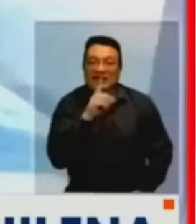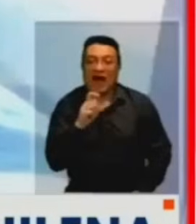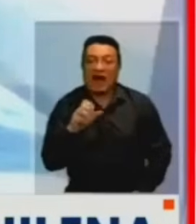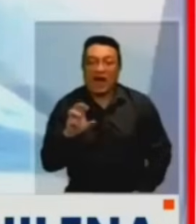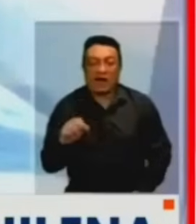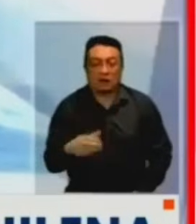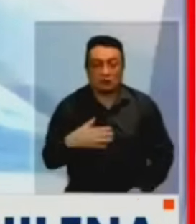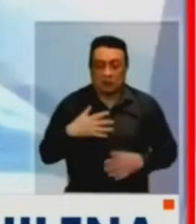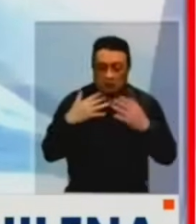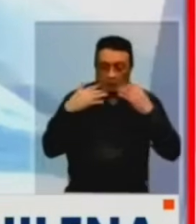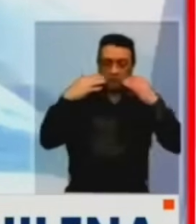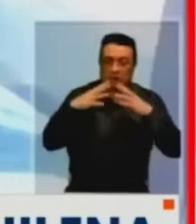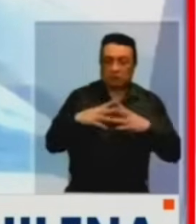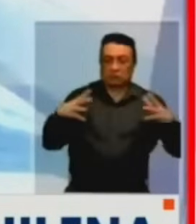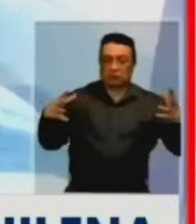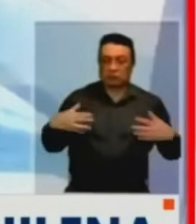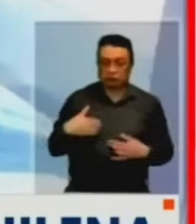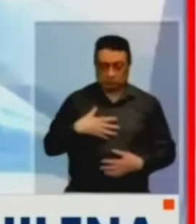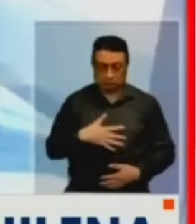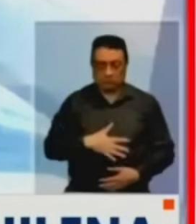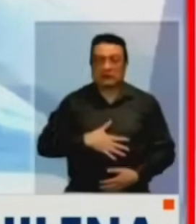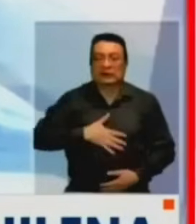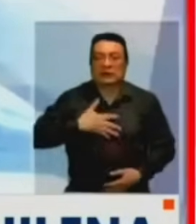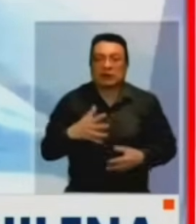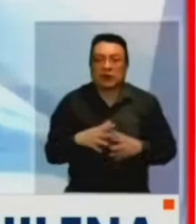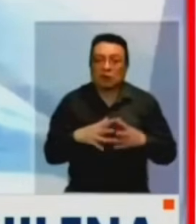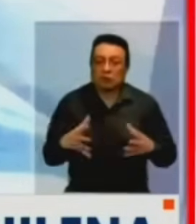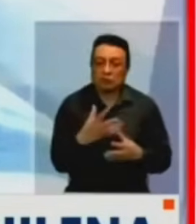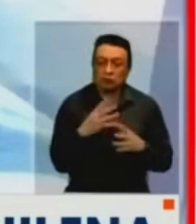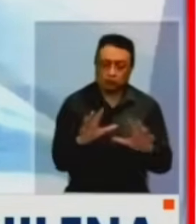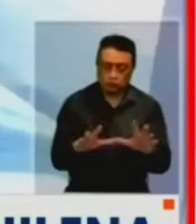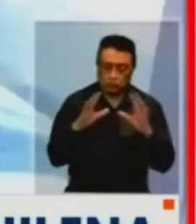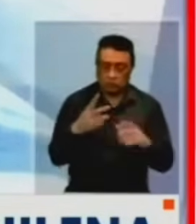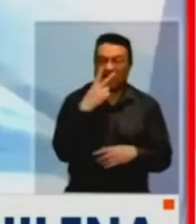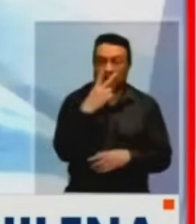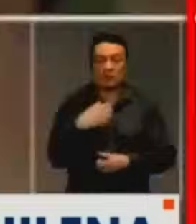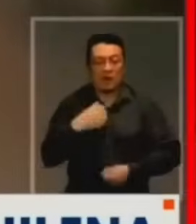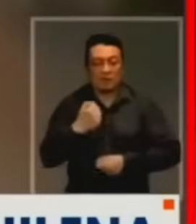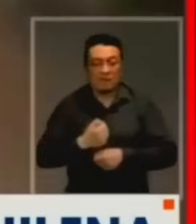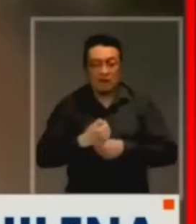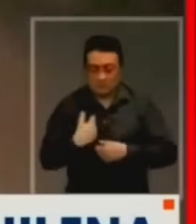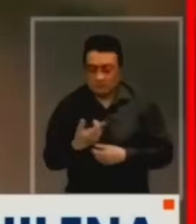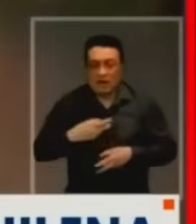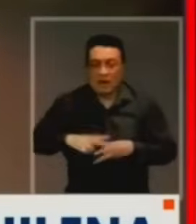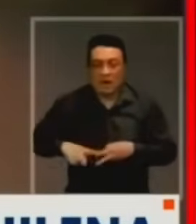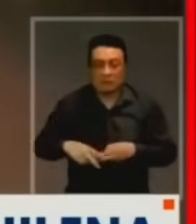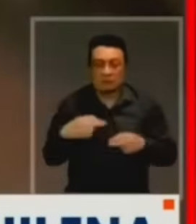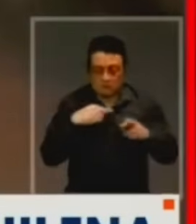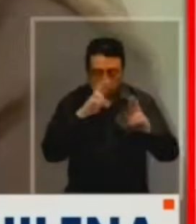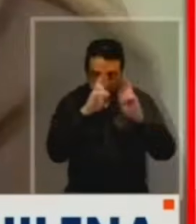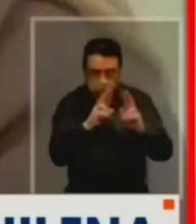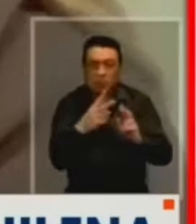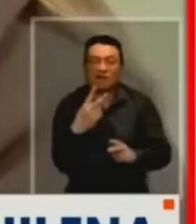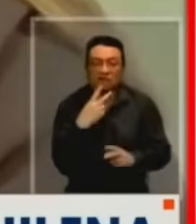mucho, siento que es muy potente que puedan ver también el trabajo que estamos haciendo. Reconocimiento a su vida